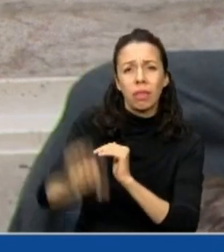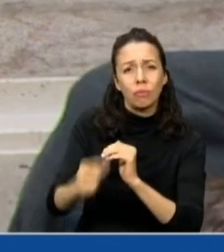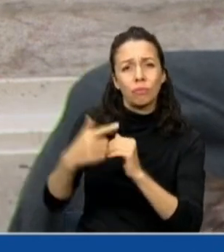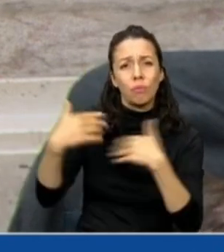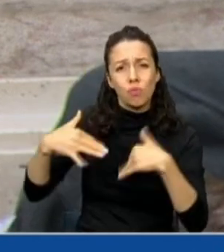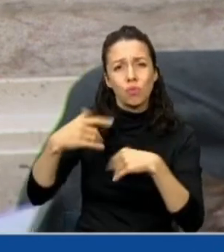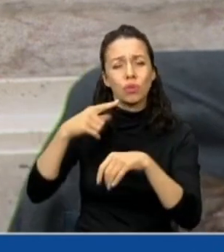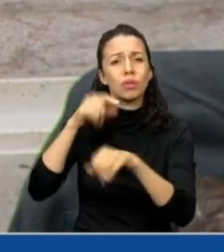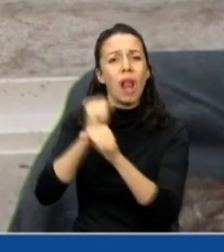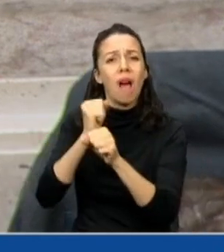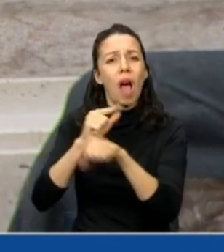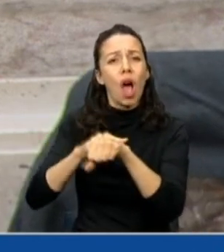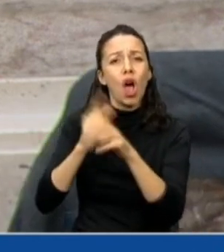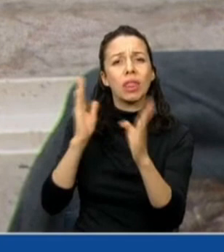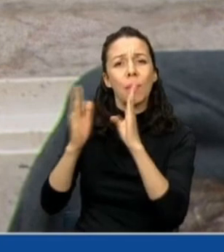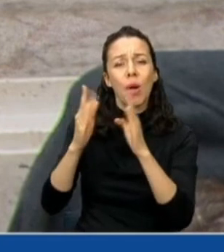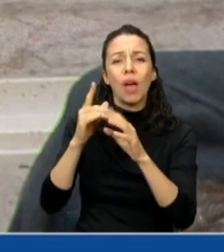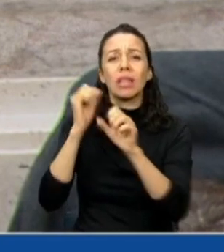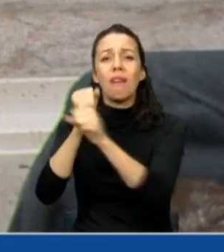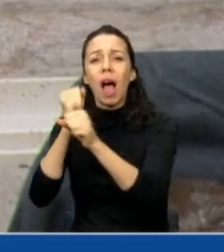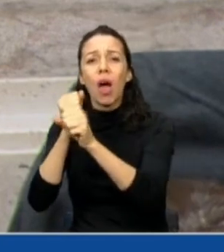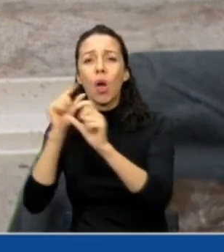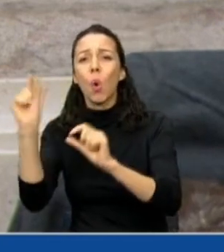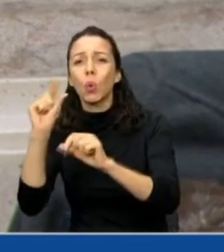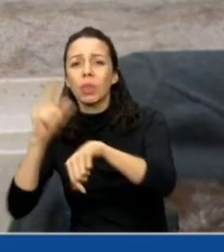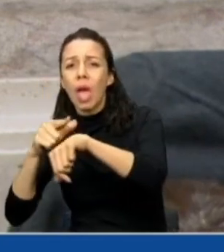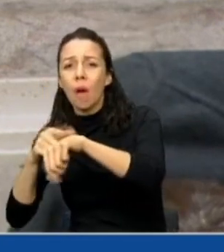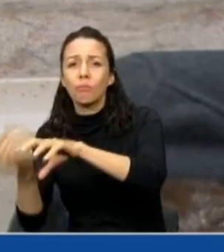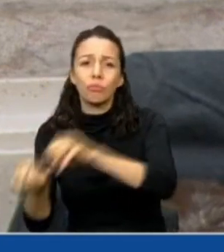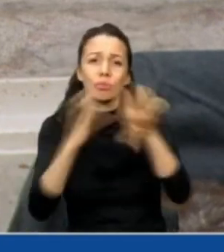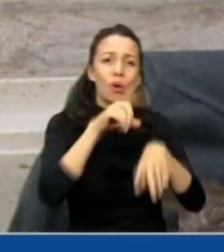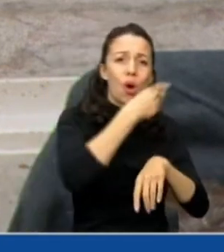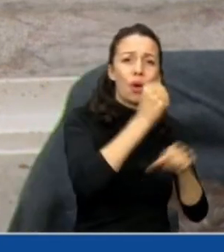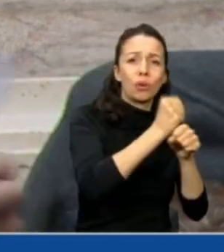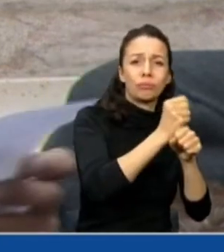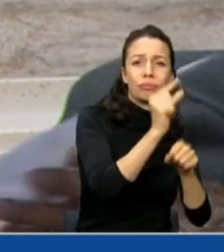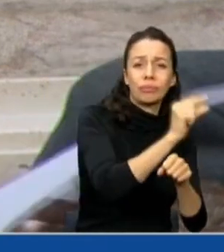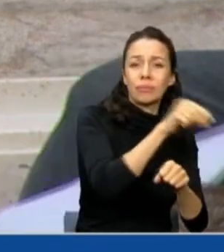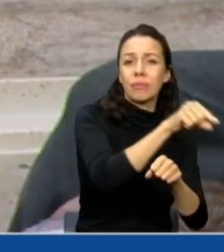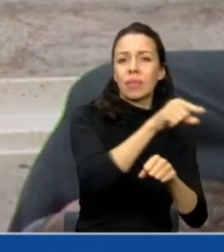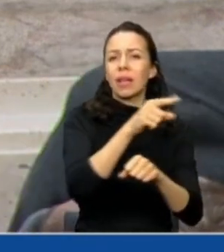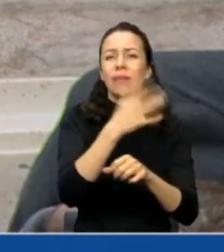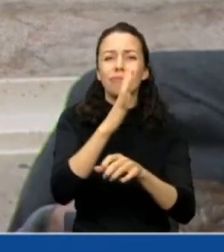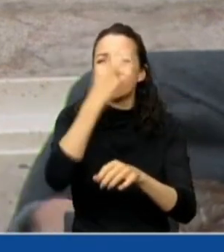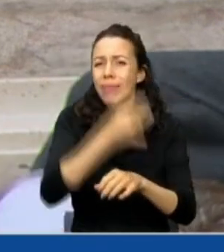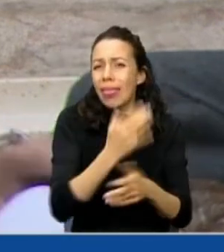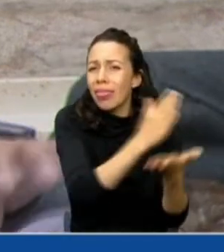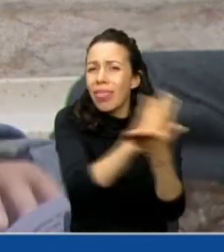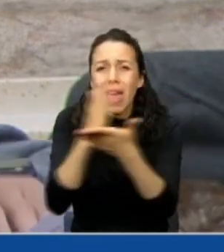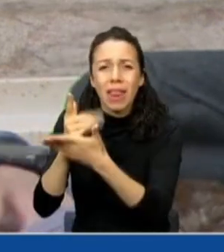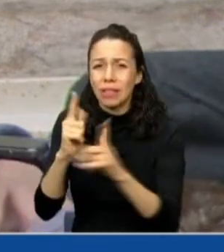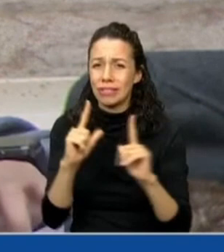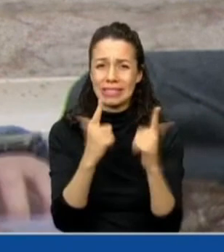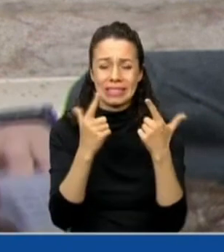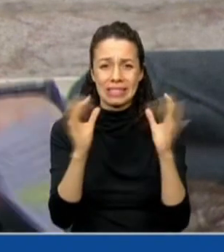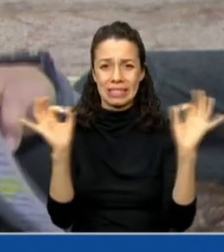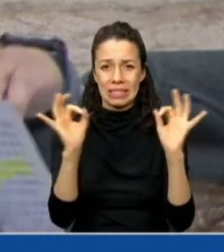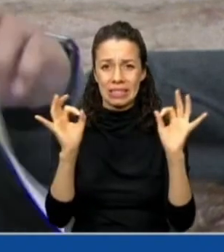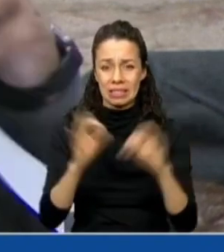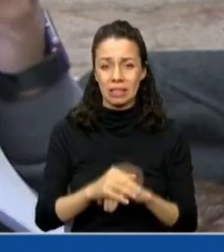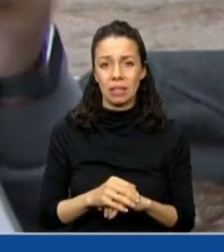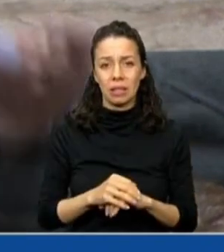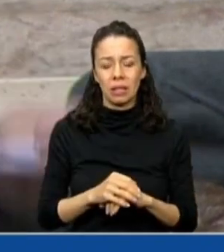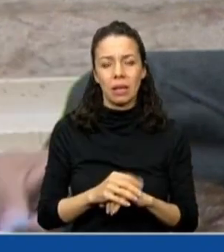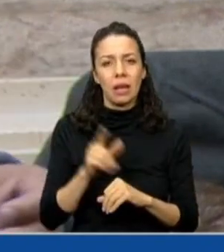temporarios, trabajadores golondrinas que trabajan a destajos, sin los más mínimos derechos. Pero se llega